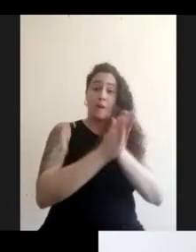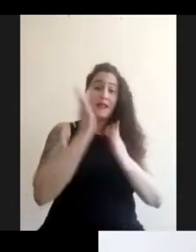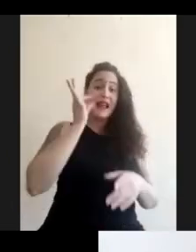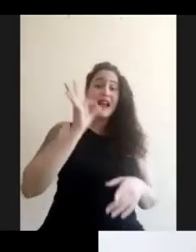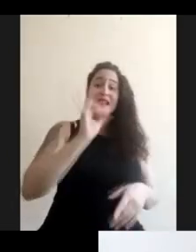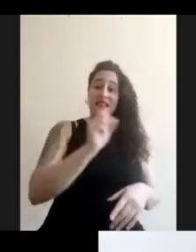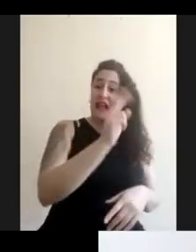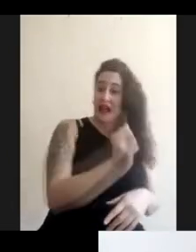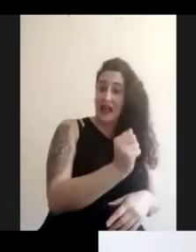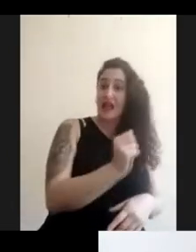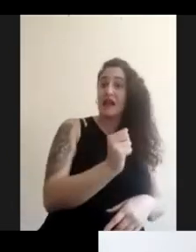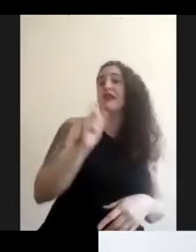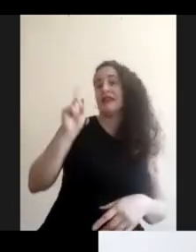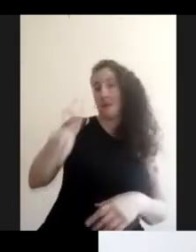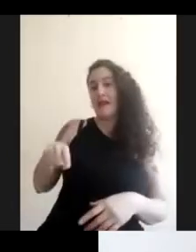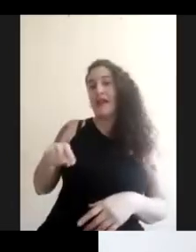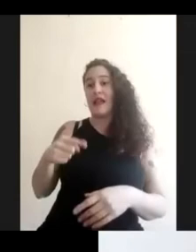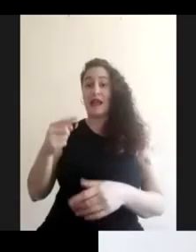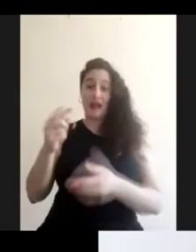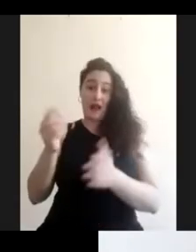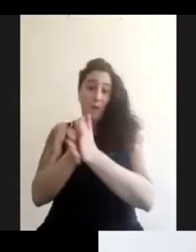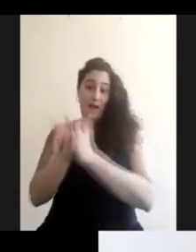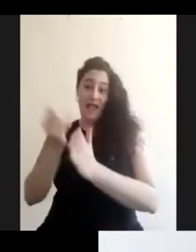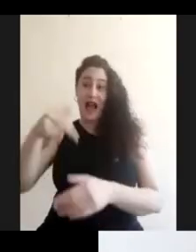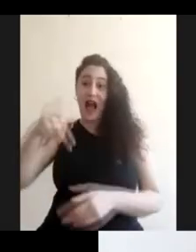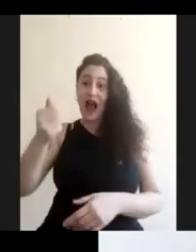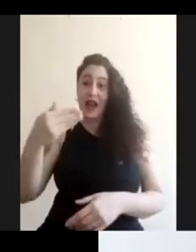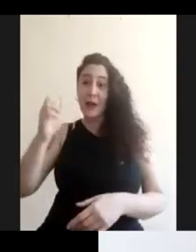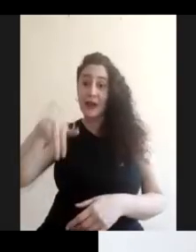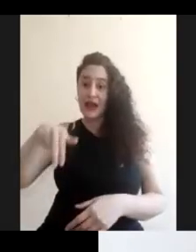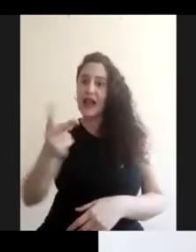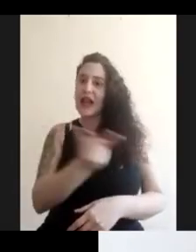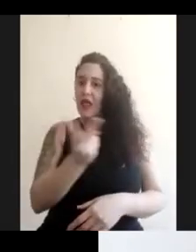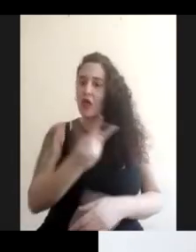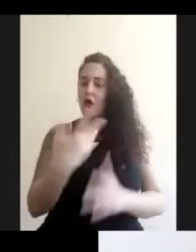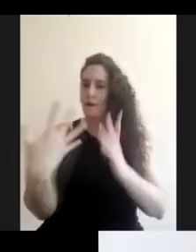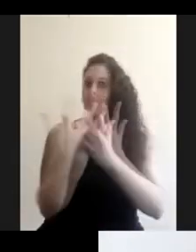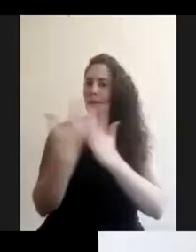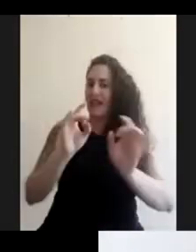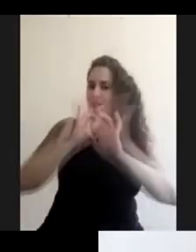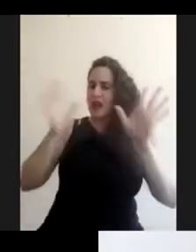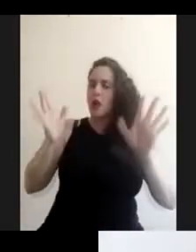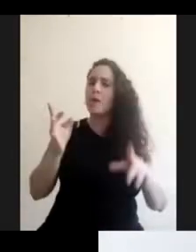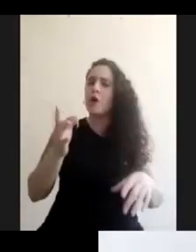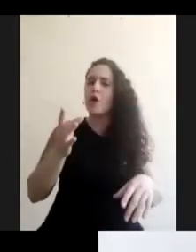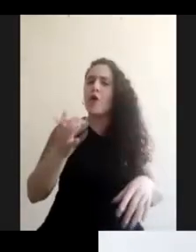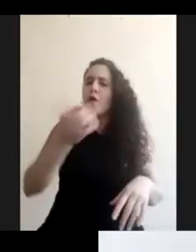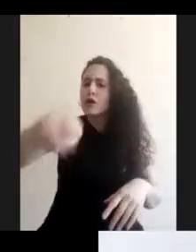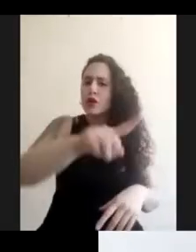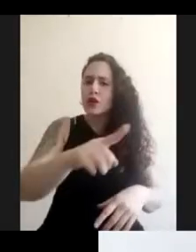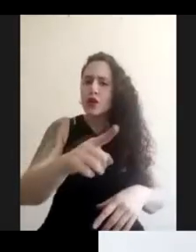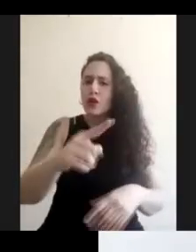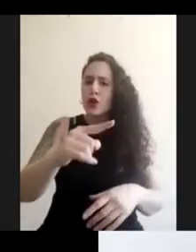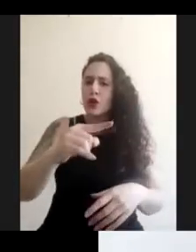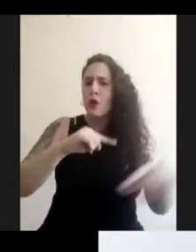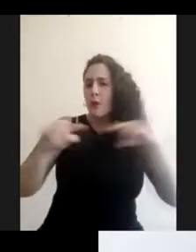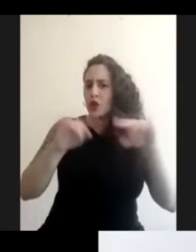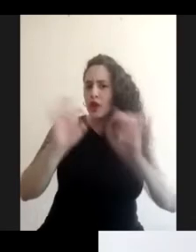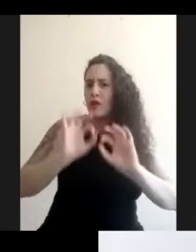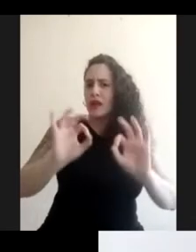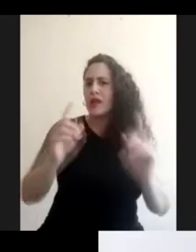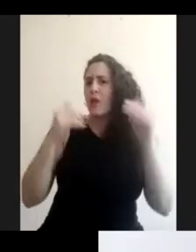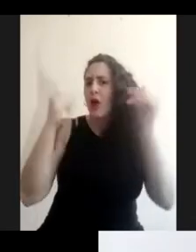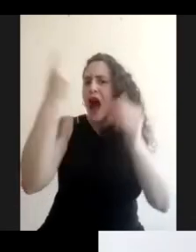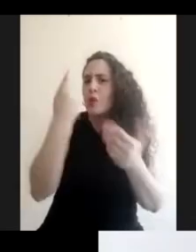también en Ana Belén me queda claro, ¿a qué tipo de alumnado atendéis vosotros? Nosotros atendemos a todo el tipo